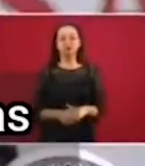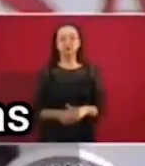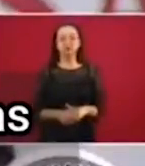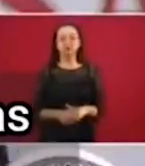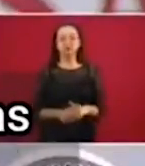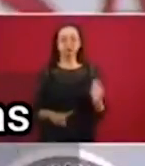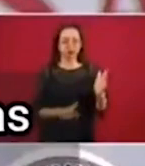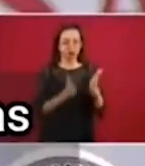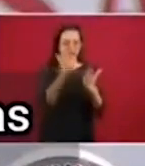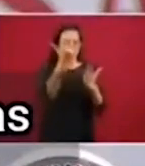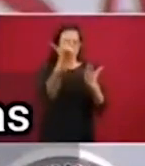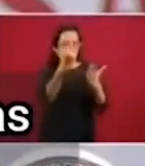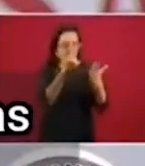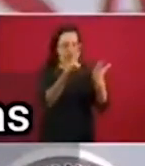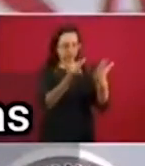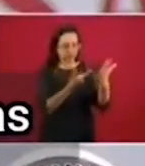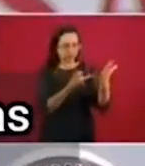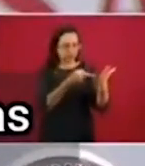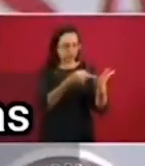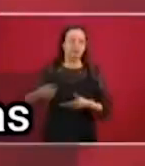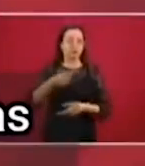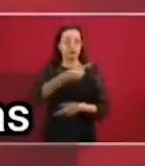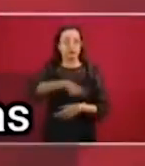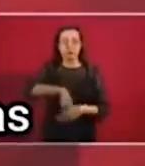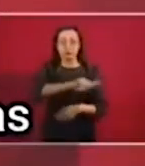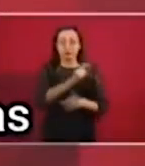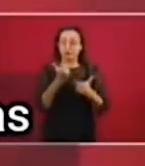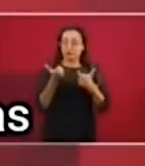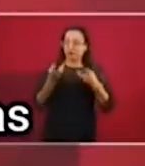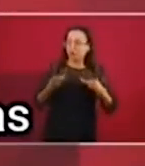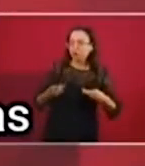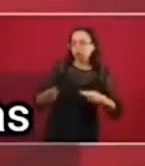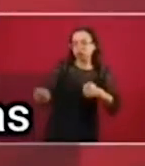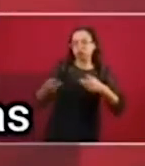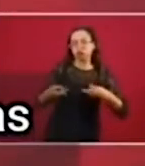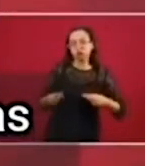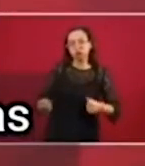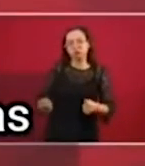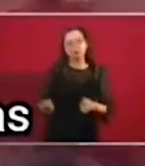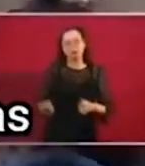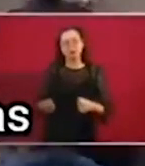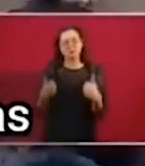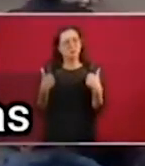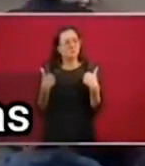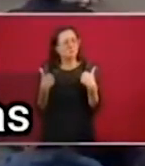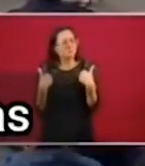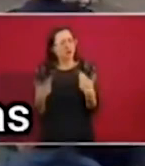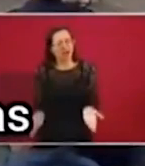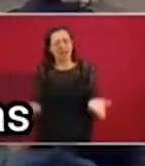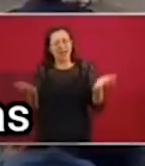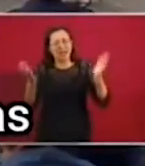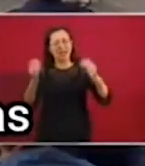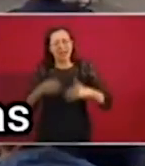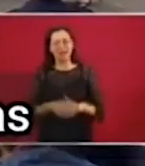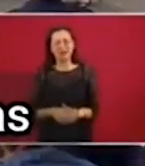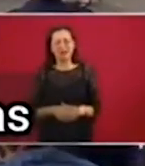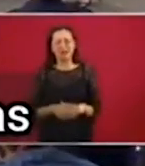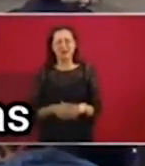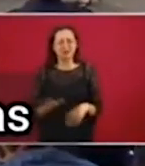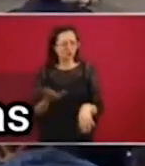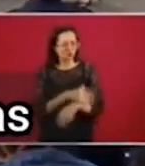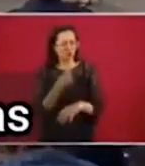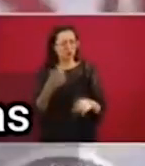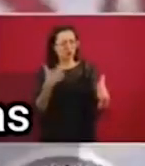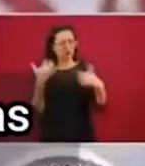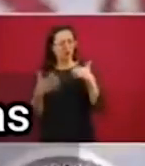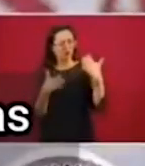la lista y coincide. Y además, ¿para qué tanto enojo? Si podemos